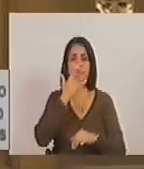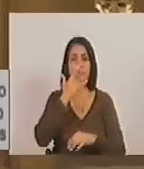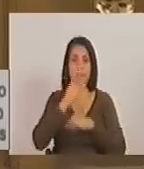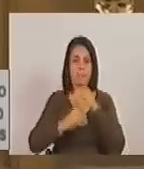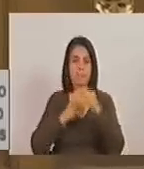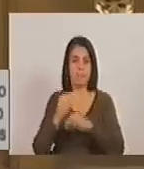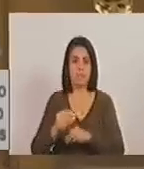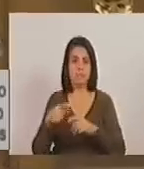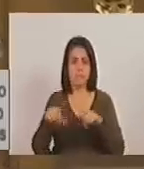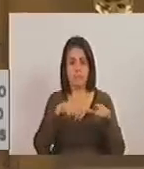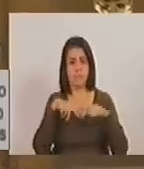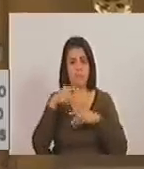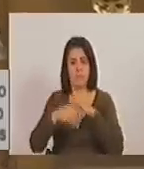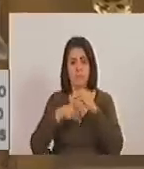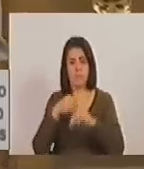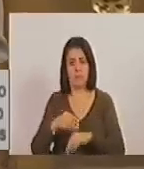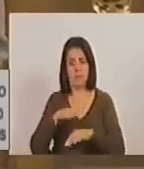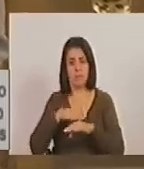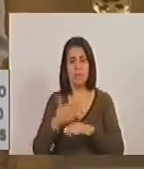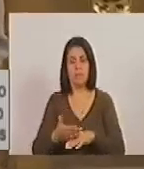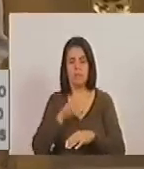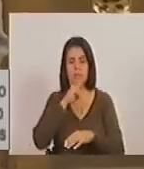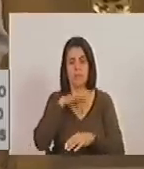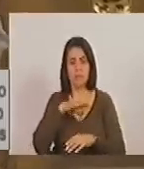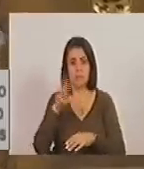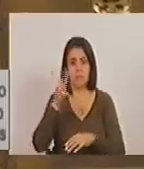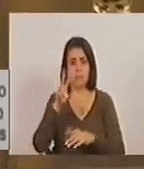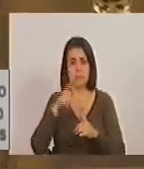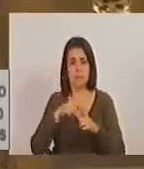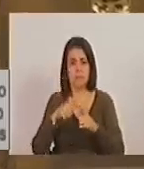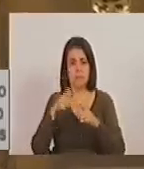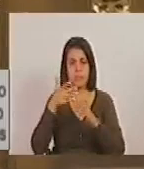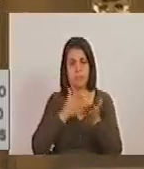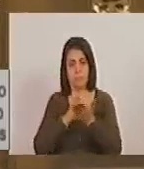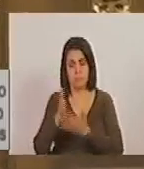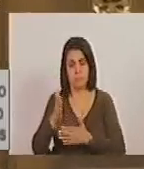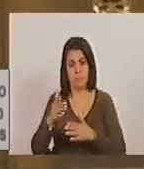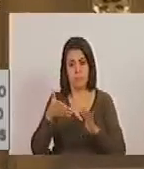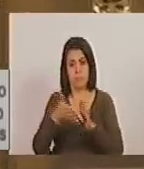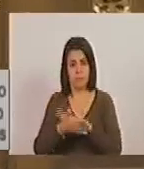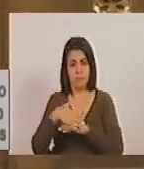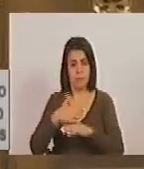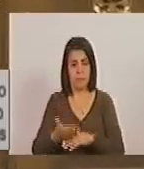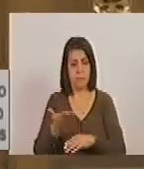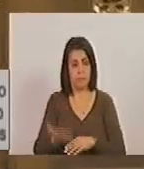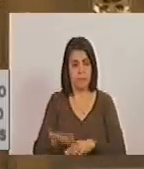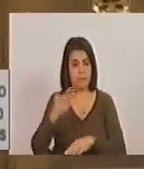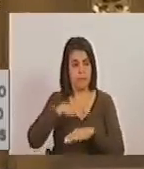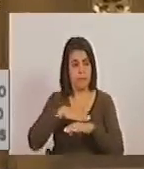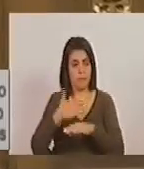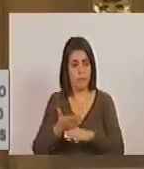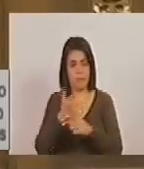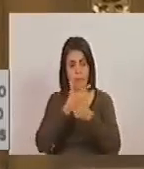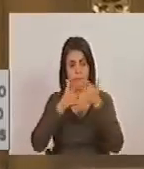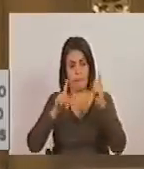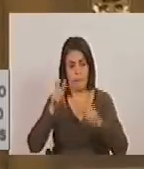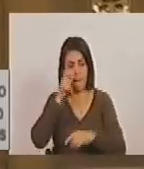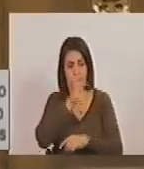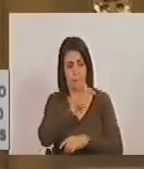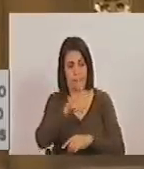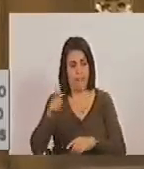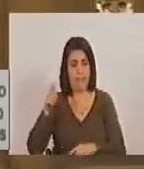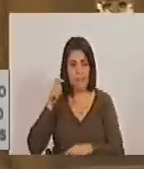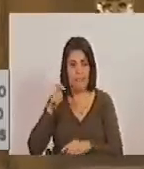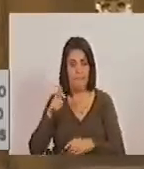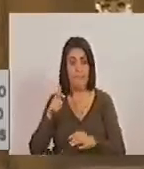de las mujeres a lo largo de la historia venezolana, significando este hecho un hito importante para la liberación del pueblo